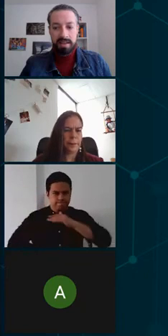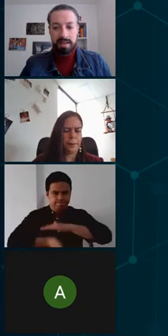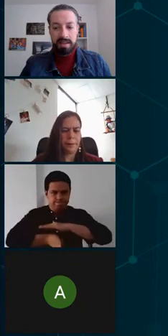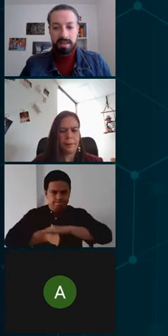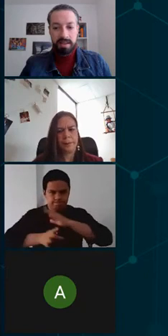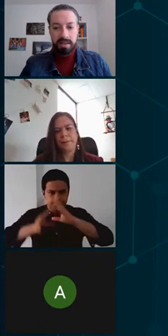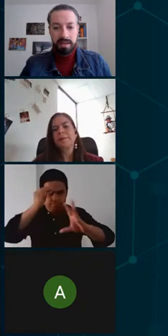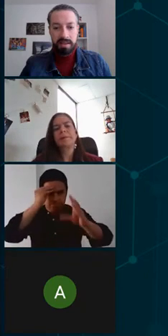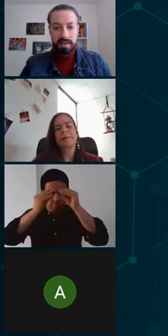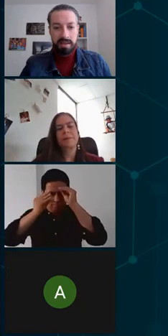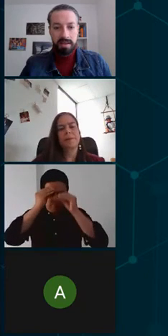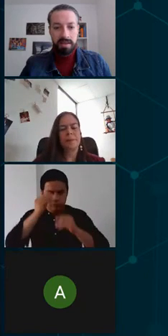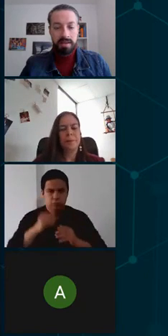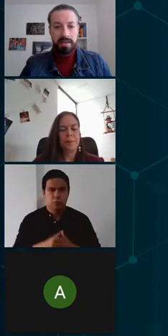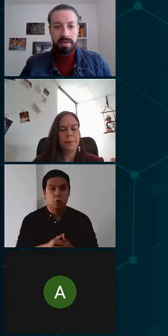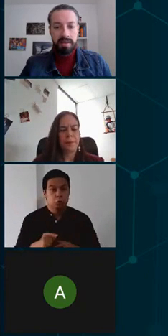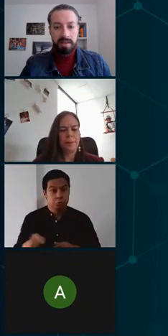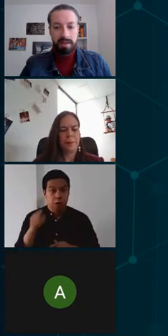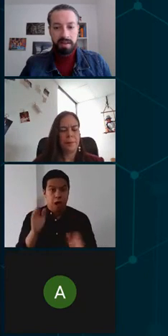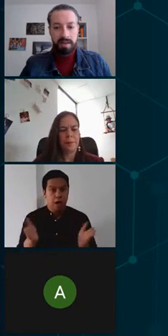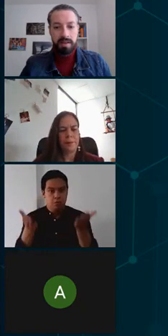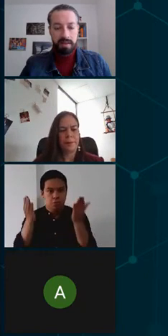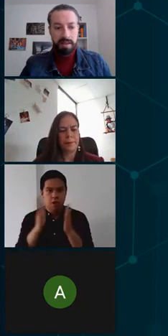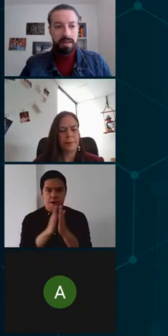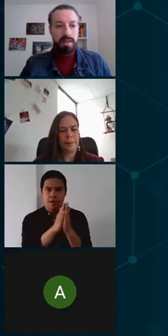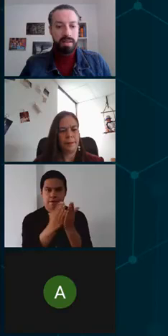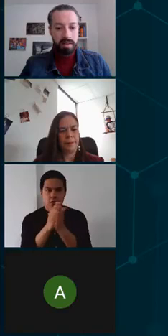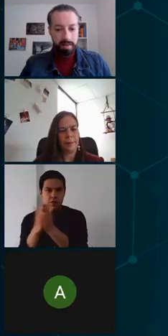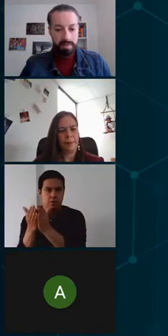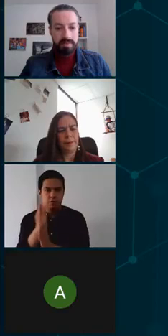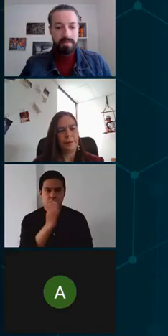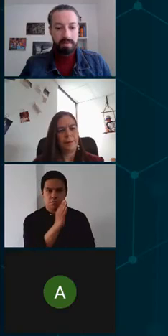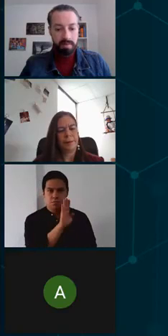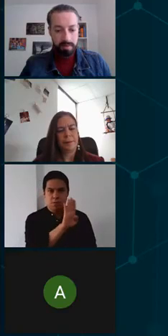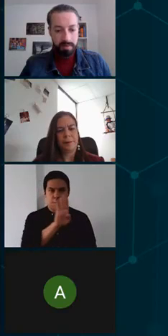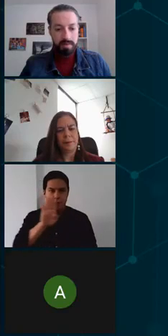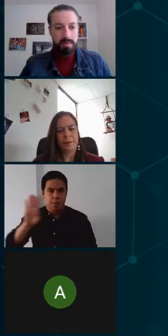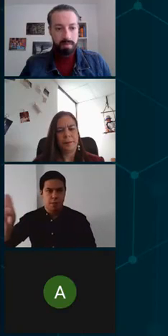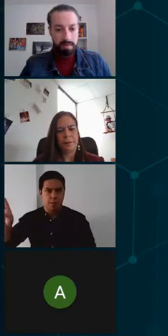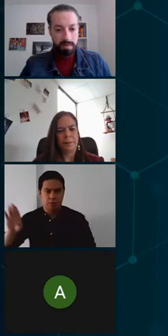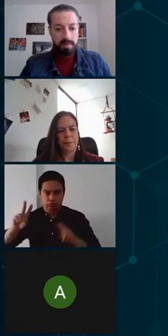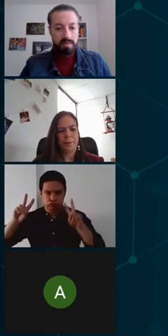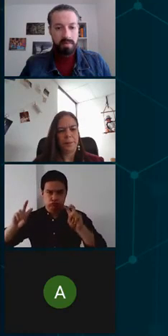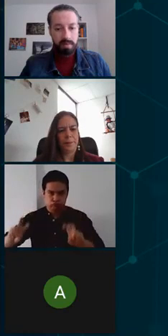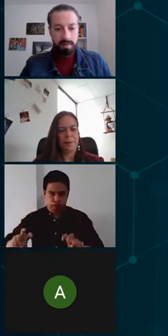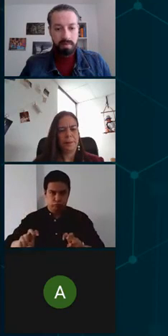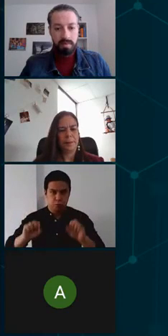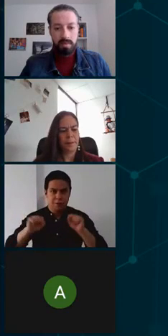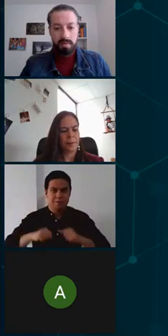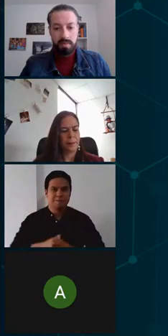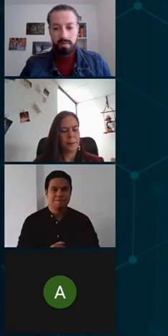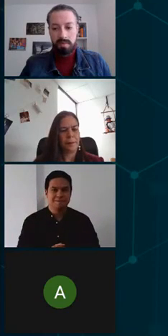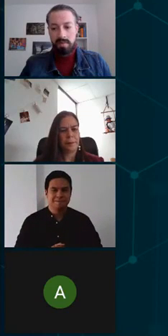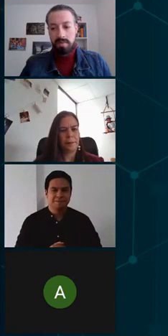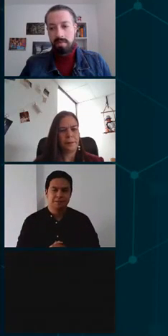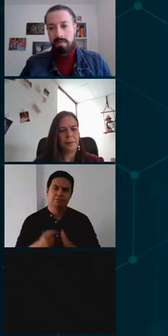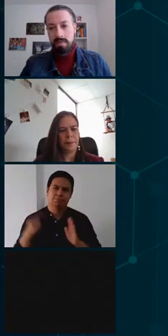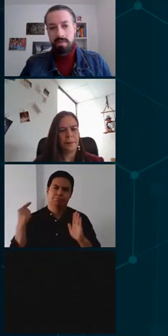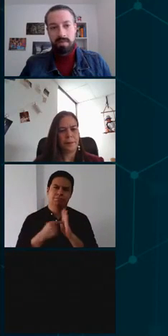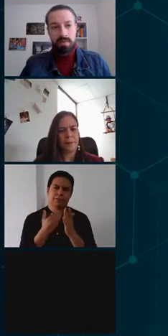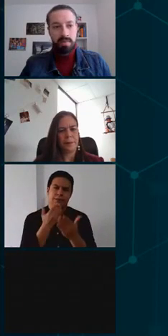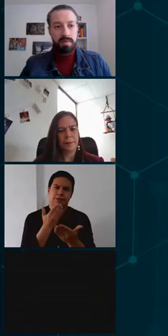para que ustedes simplemente se la lleven de referencia. Y mil gracias por habernos